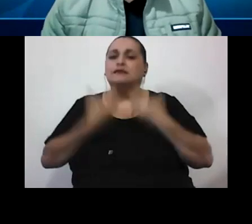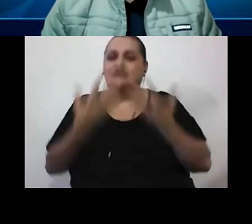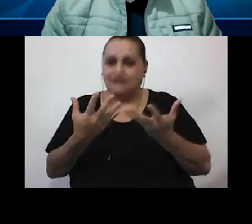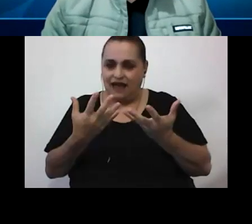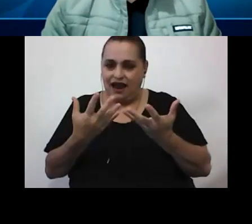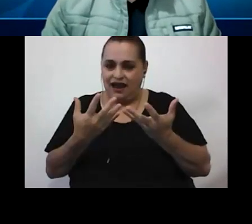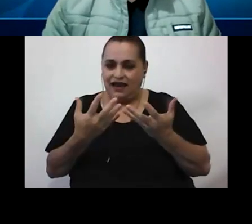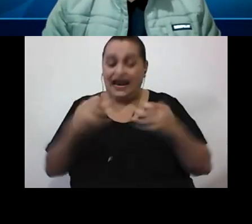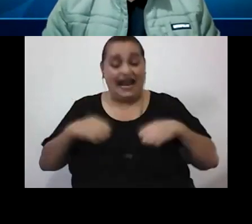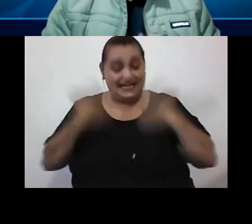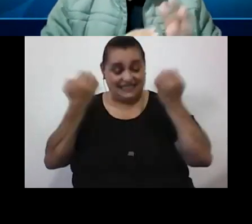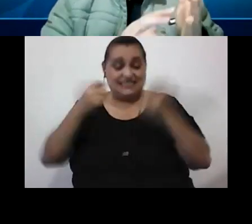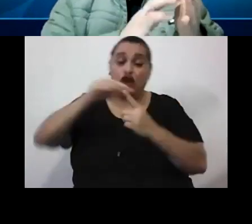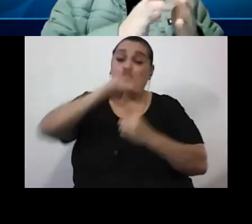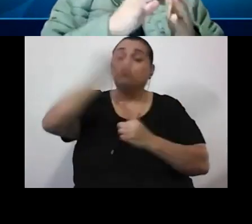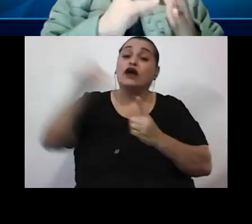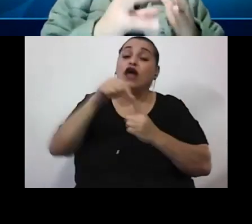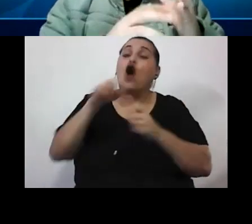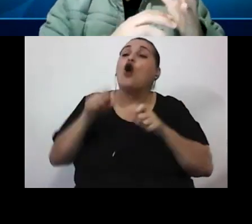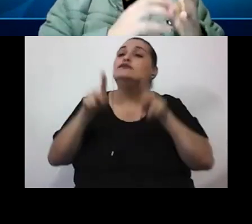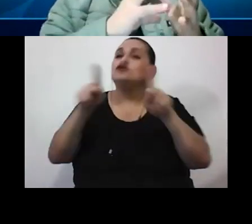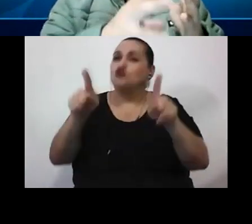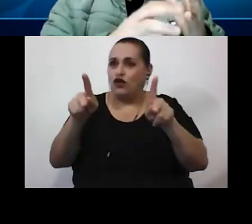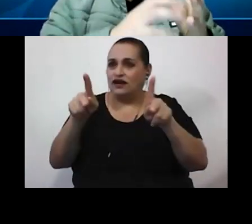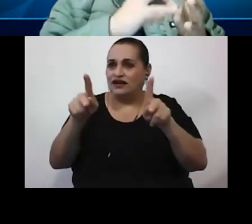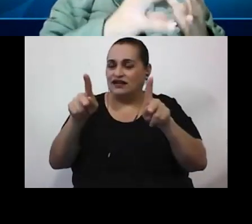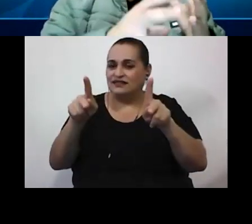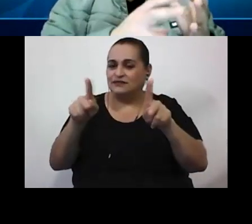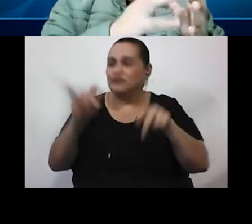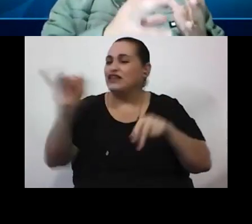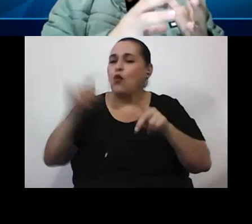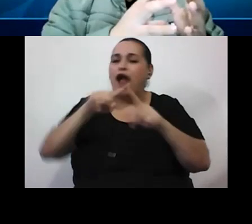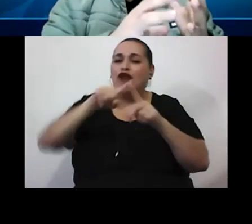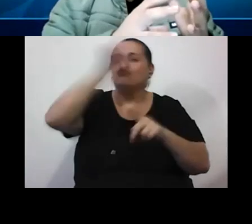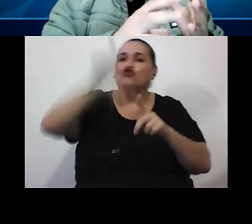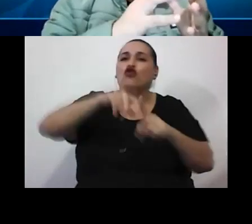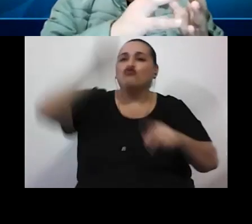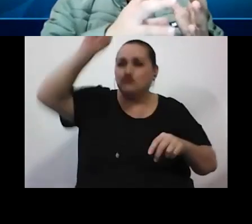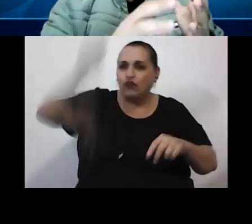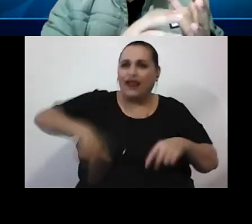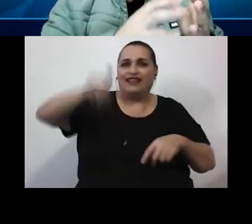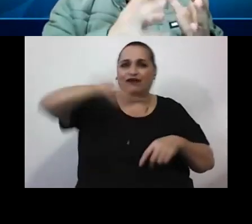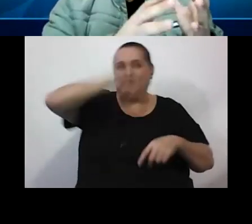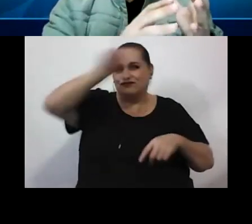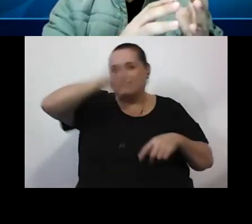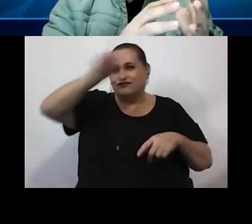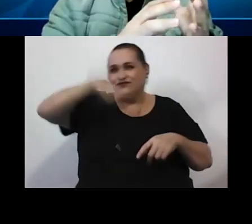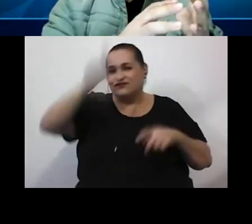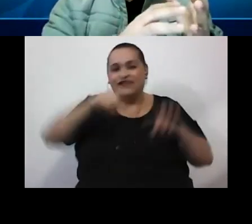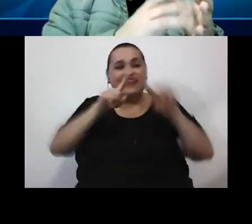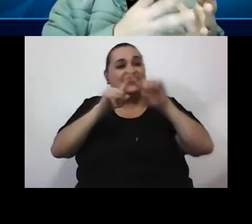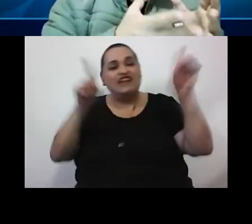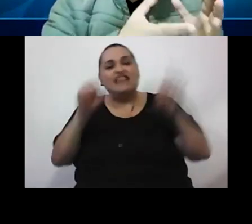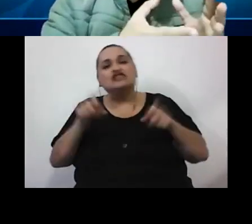lo que se llama la rueda de opciones, que a veces como una ruleta, como una ruedita que hay como diferentes opciones para resolver un